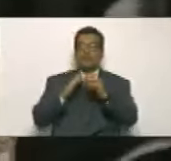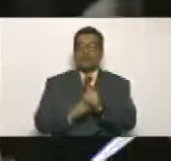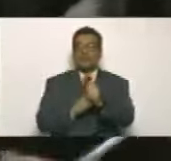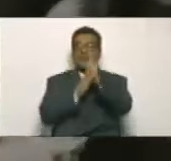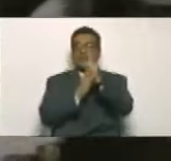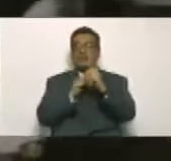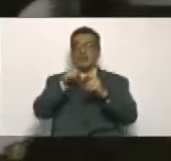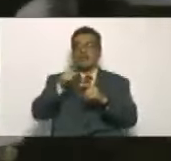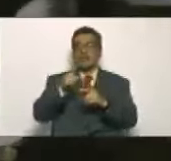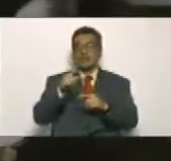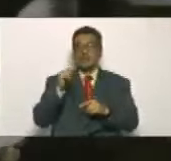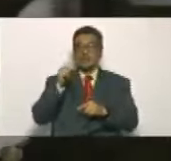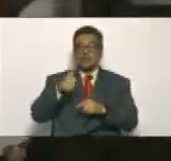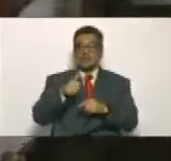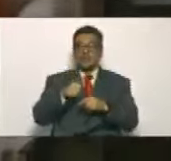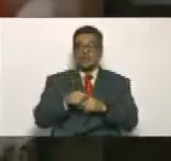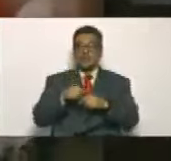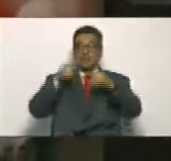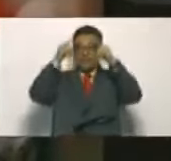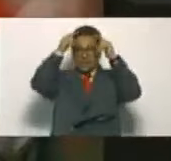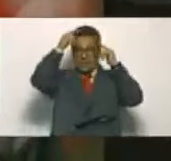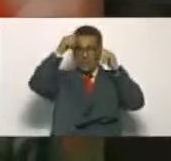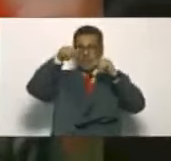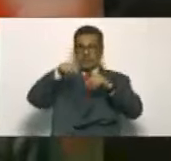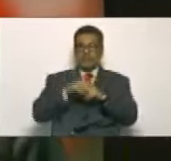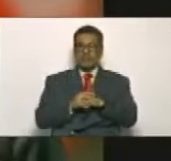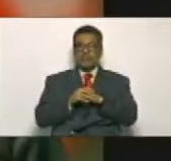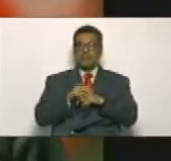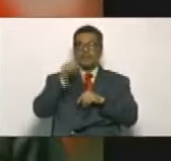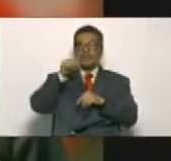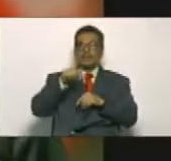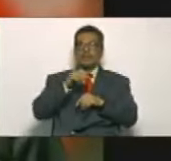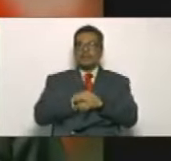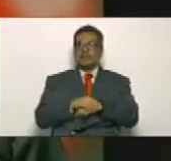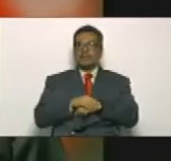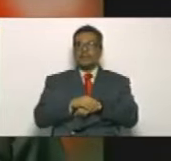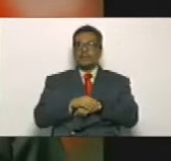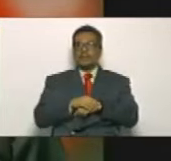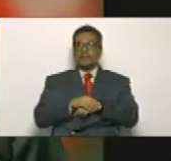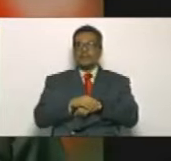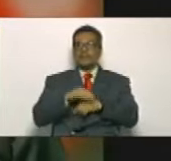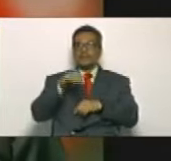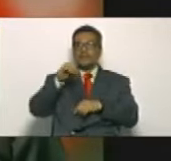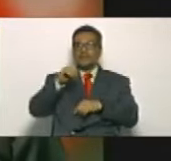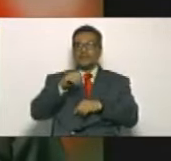liderada por el comandante Hugo Chávez. Desde aquí, Tachonchon,